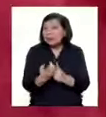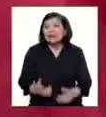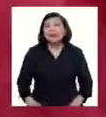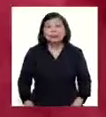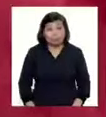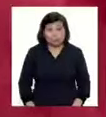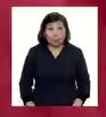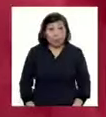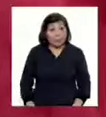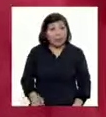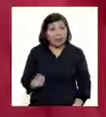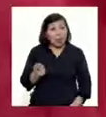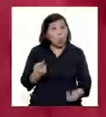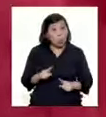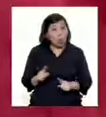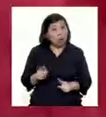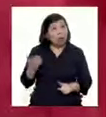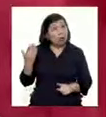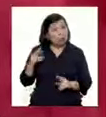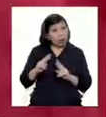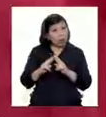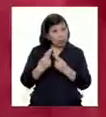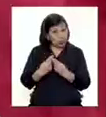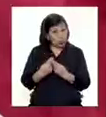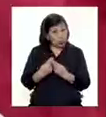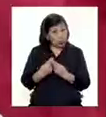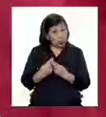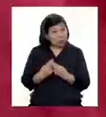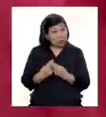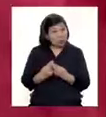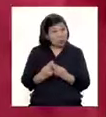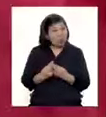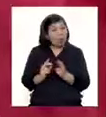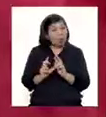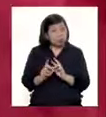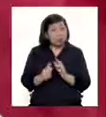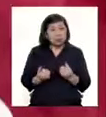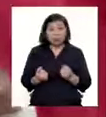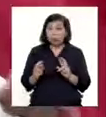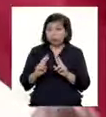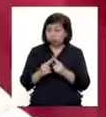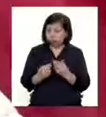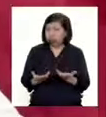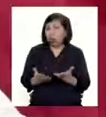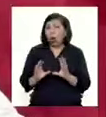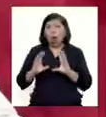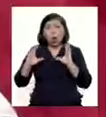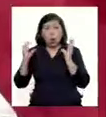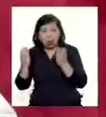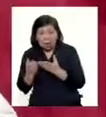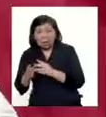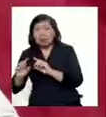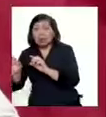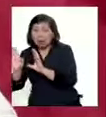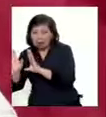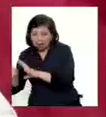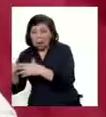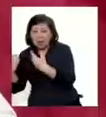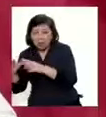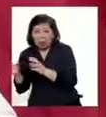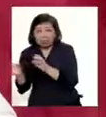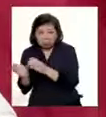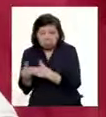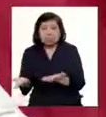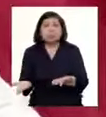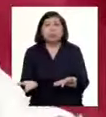compromiso que tuvimos justo en esta sala, después de varias reuniones, porque nos hemos reunido tanto en el Congreso de la República